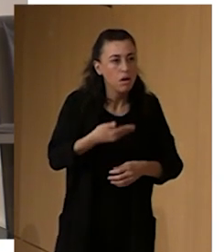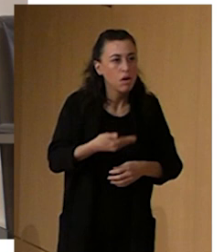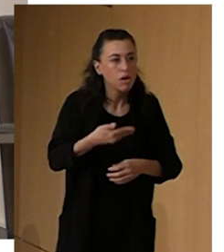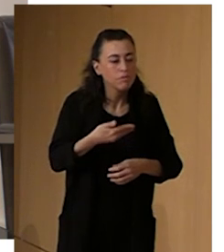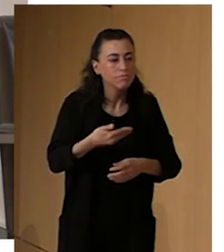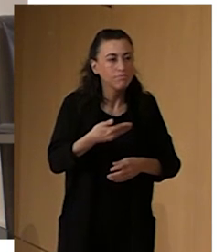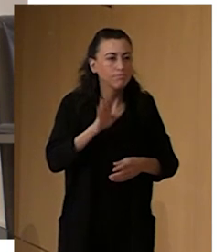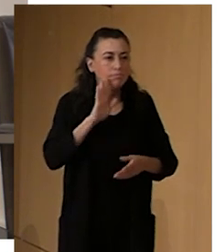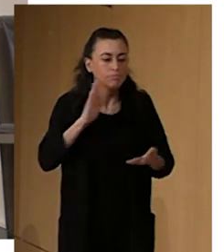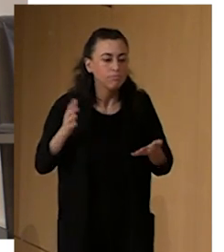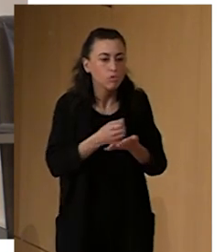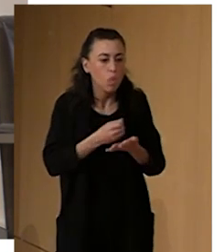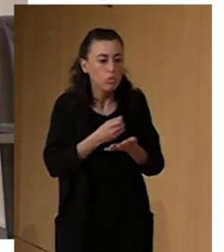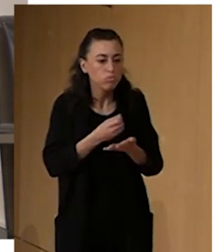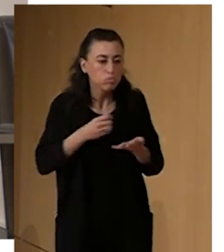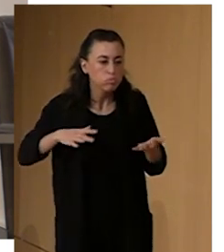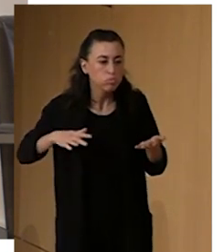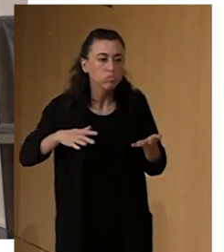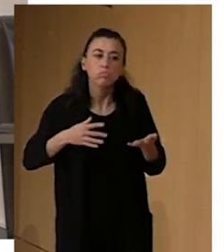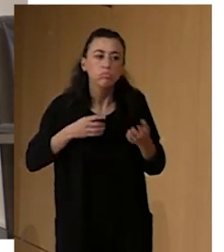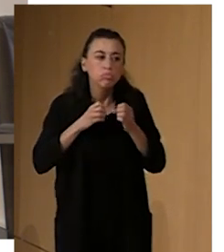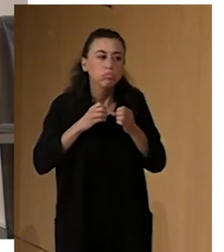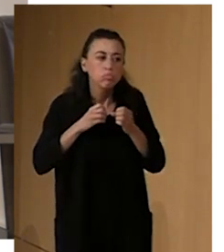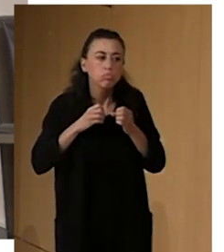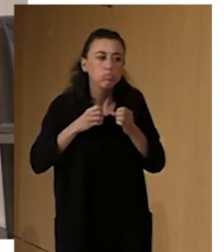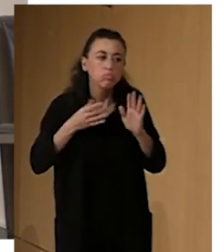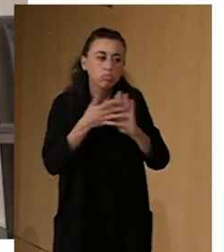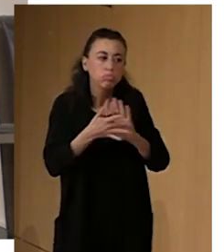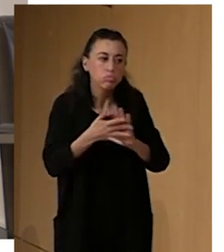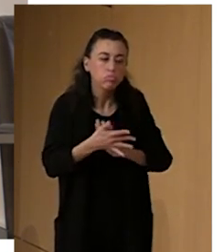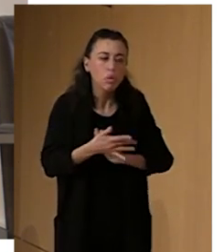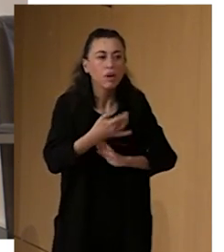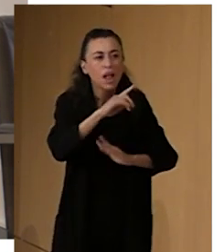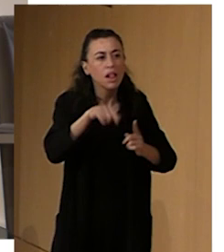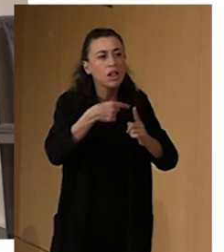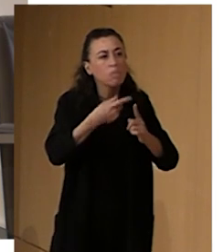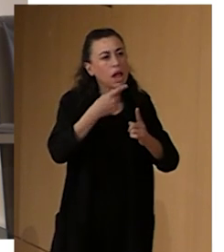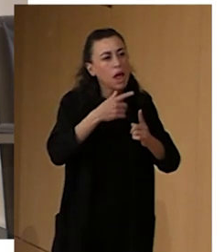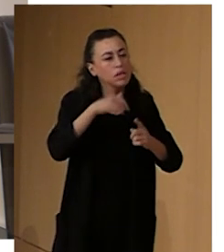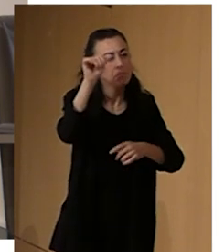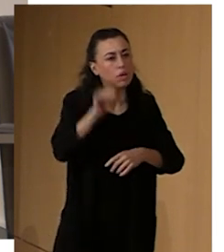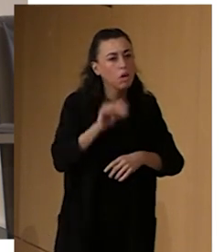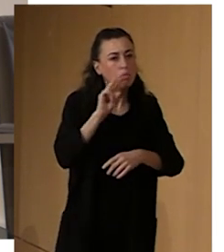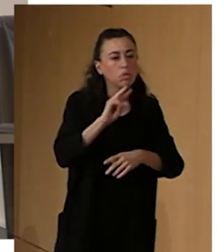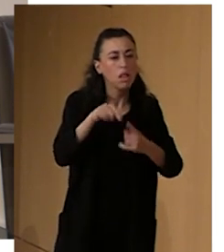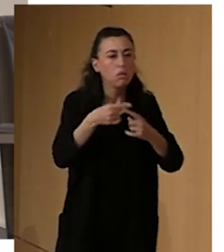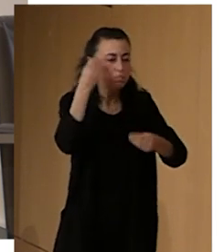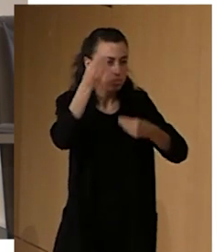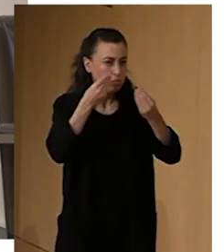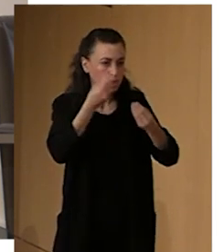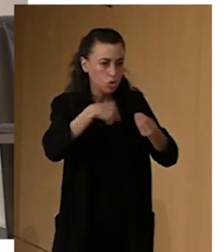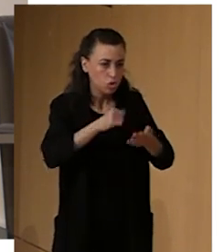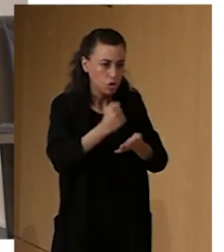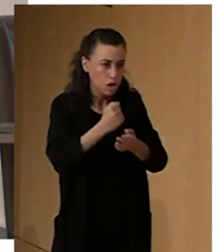todo esto para que ellos reflexionen sobre las películas que ven todo esto lo llevamos a cabo lógicamente con mediadores con